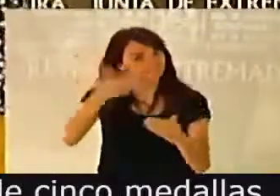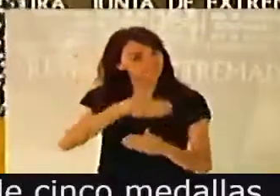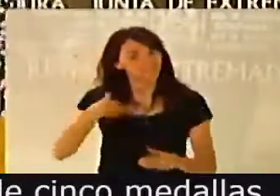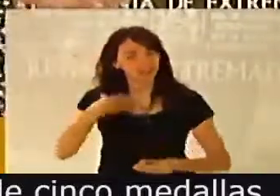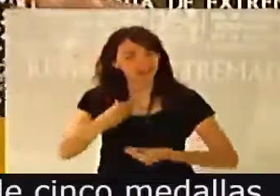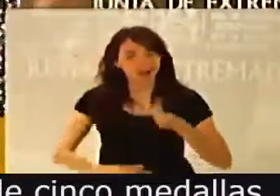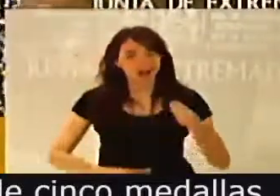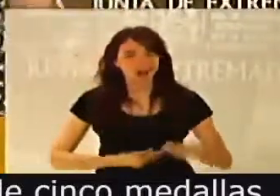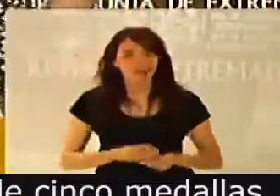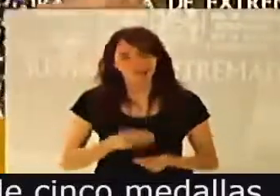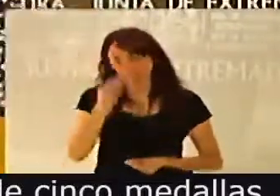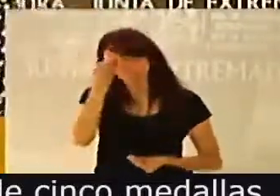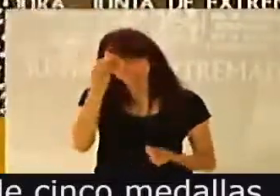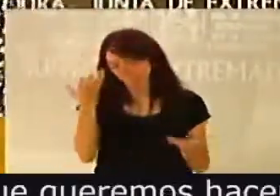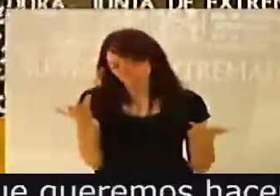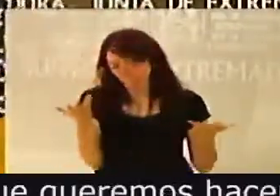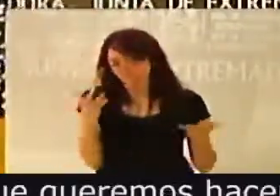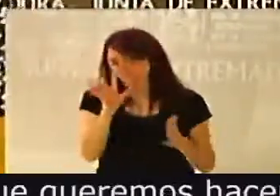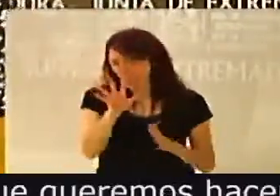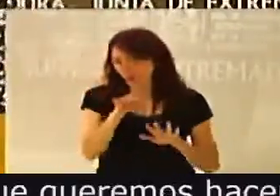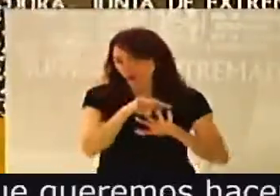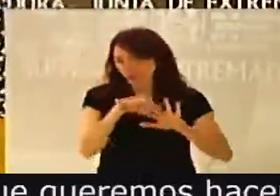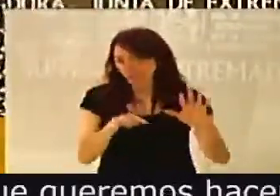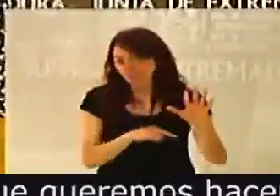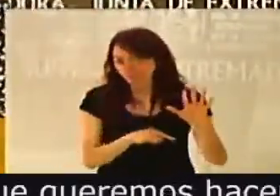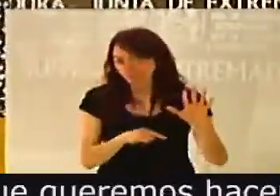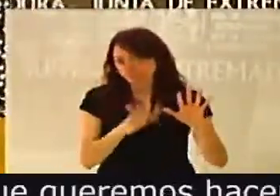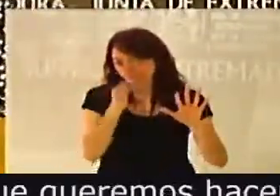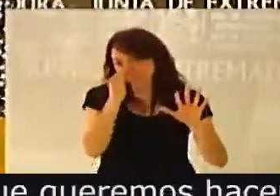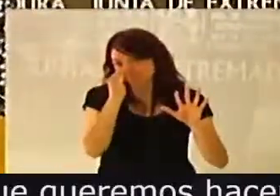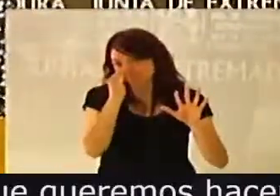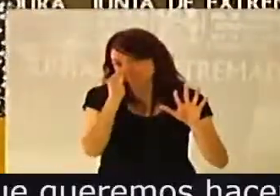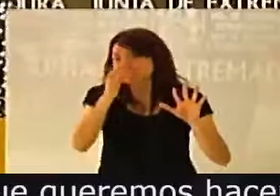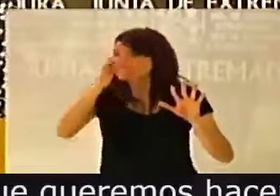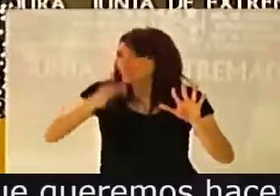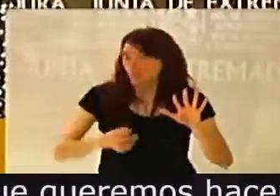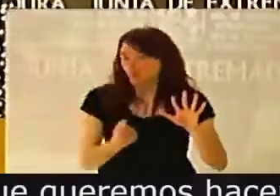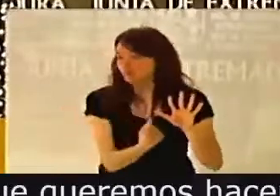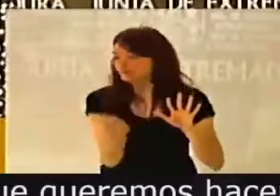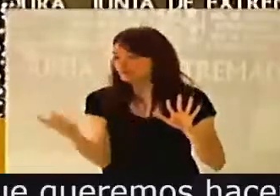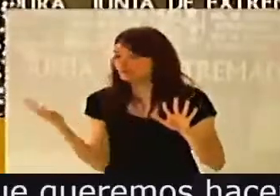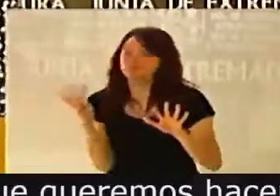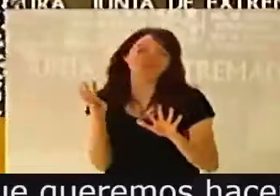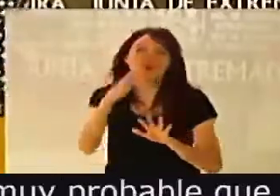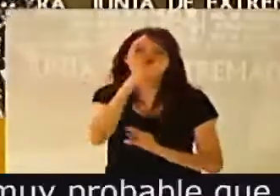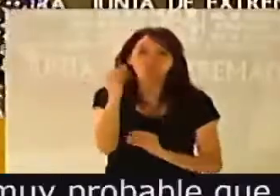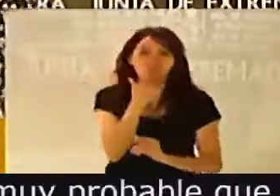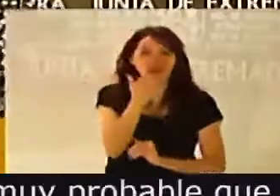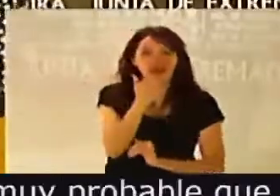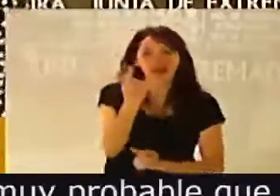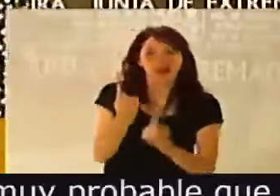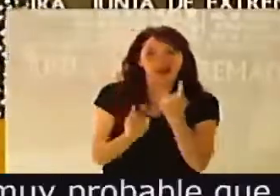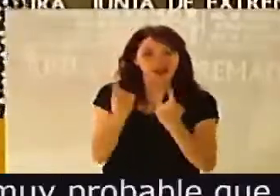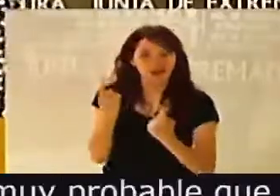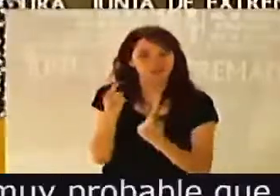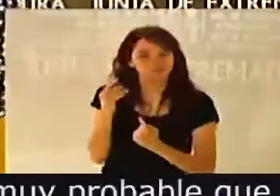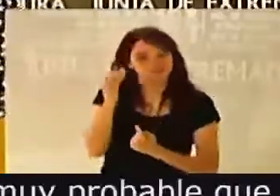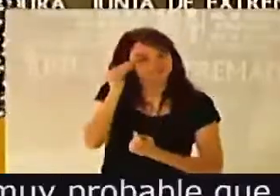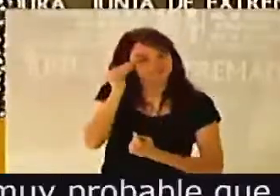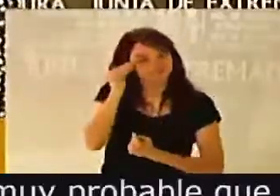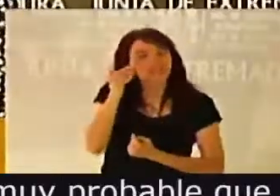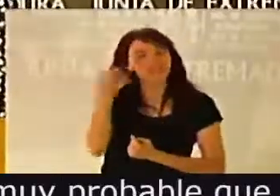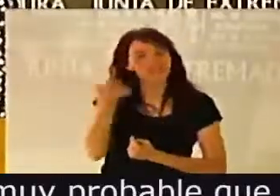hacer, y entendíamos que con la limitación a 5 pues es muy probable que nos quedáramos algunos de los colectivos a los que entendemos que se